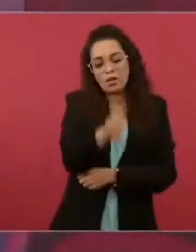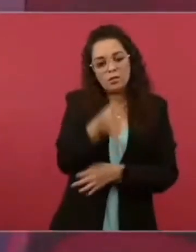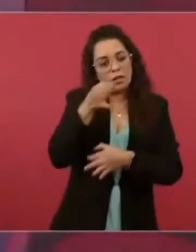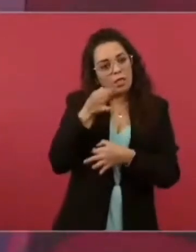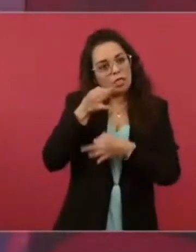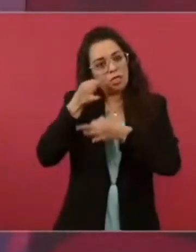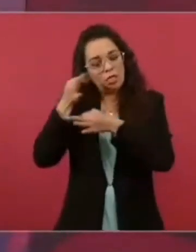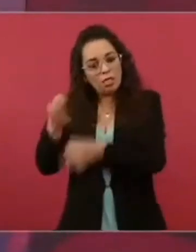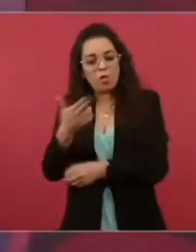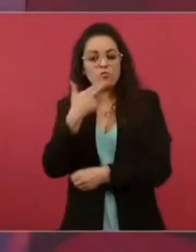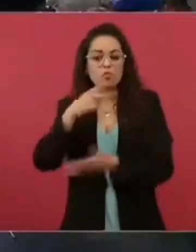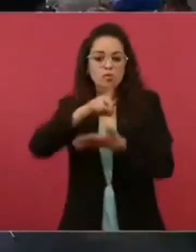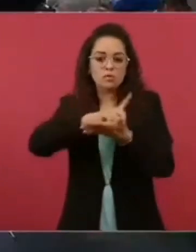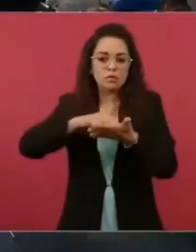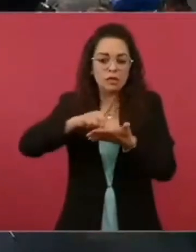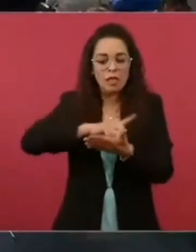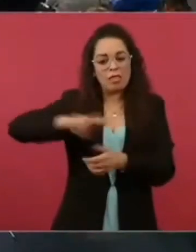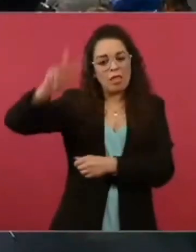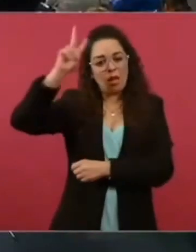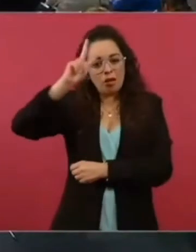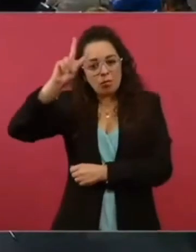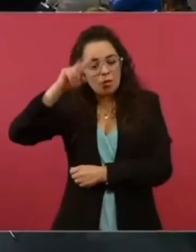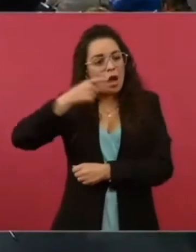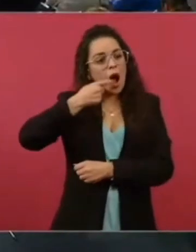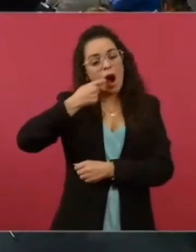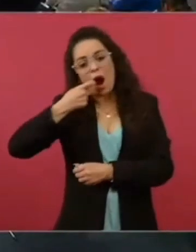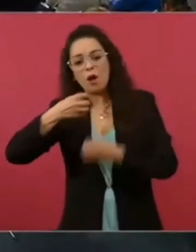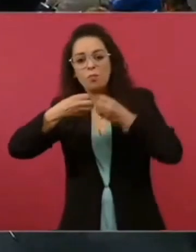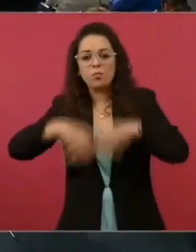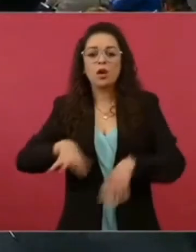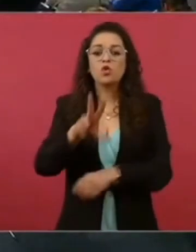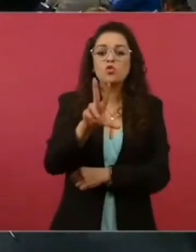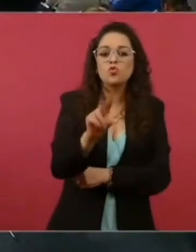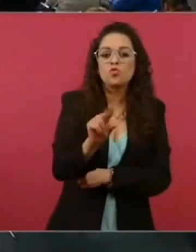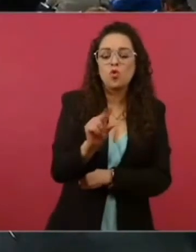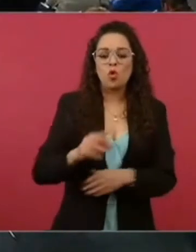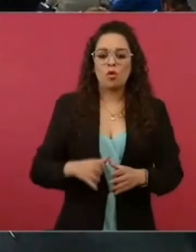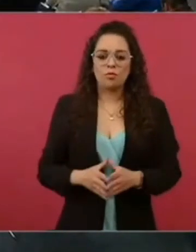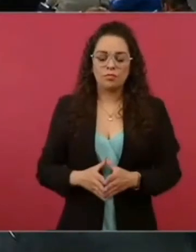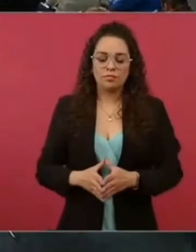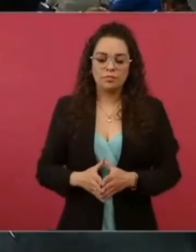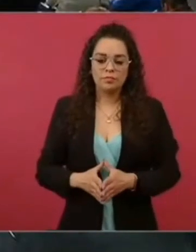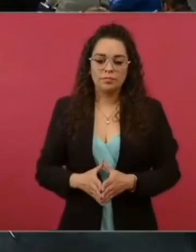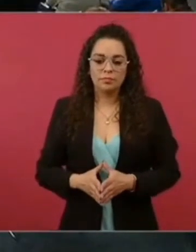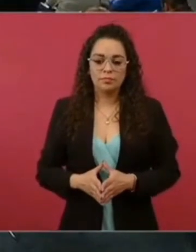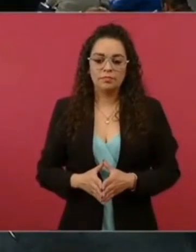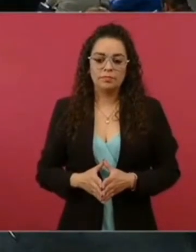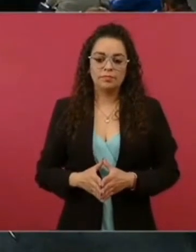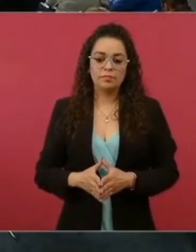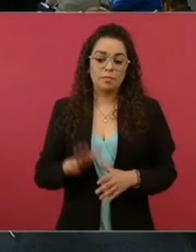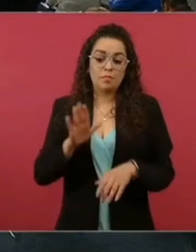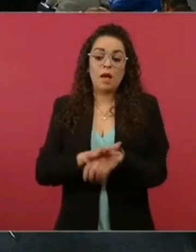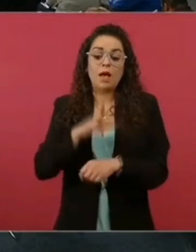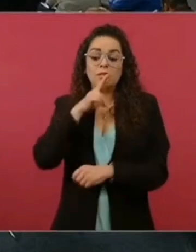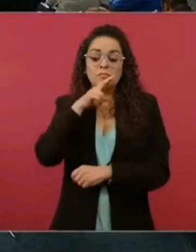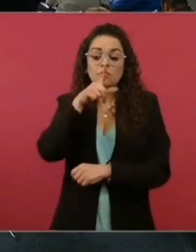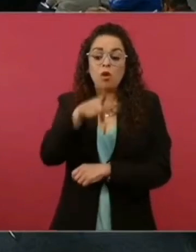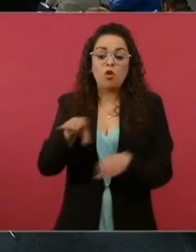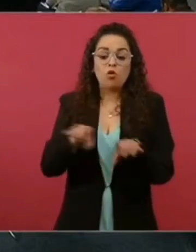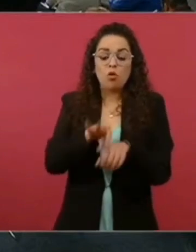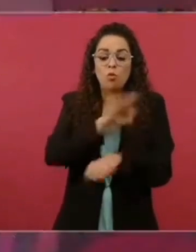drogas y sin duda la mejor fórmula para atender el problema, porque es lo que me